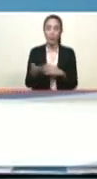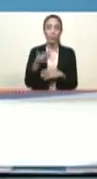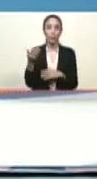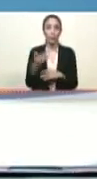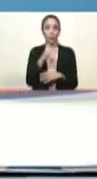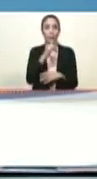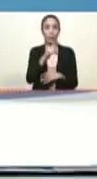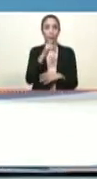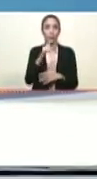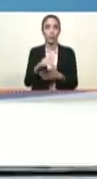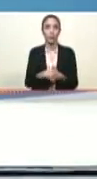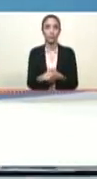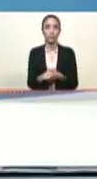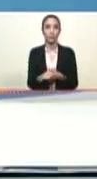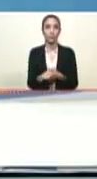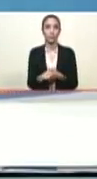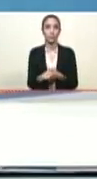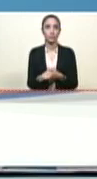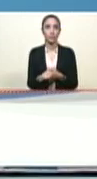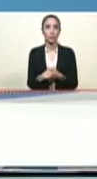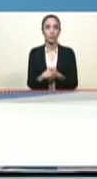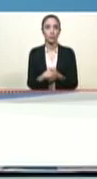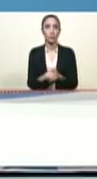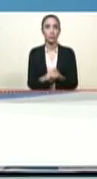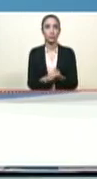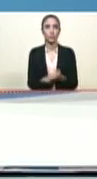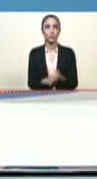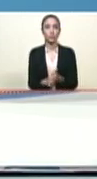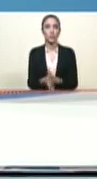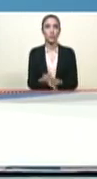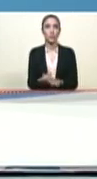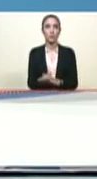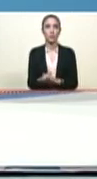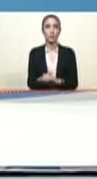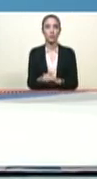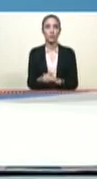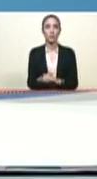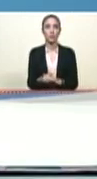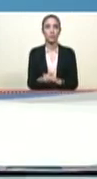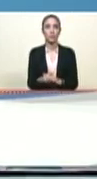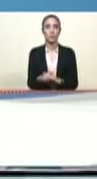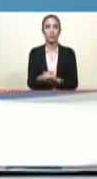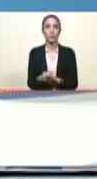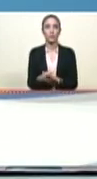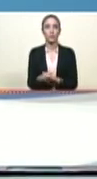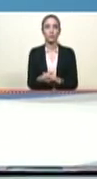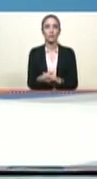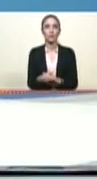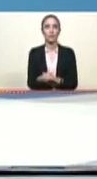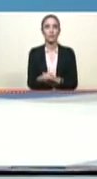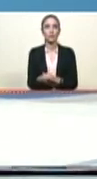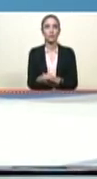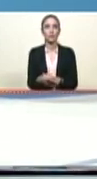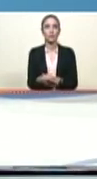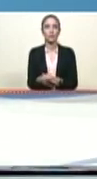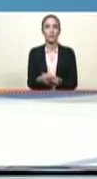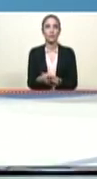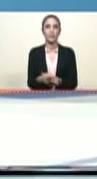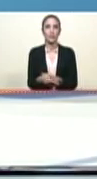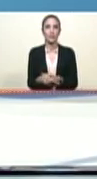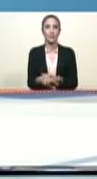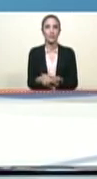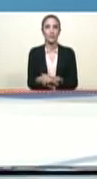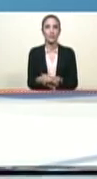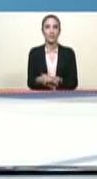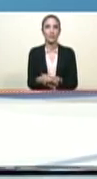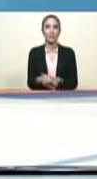decirlo. Y el otro tema es el tema del sistema de pensiones que el neoliberalismo ha impuesto en nuestro continente y en buena parte